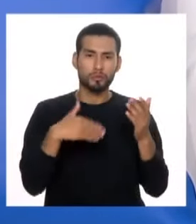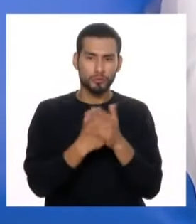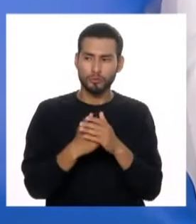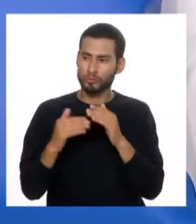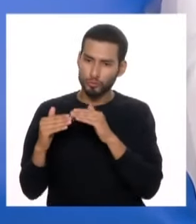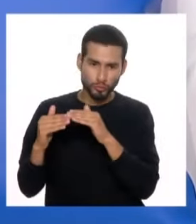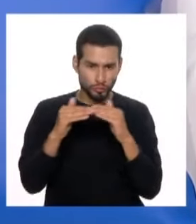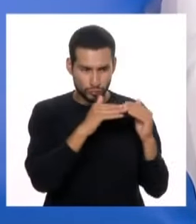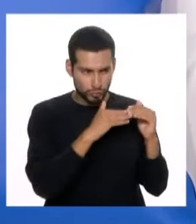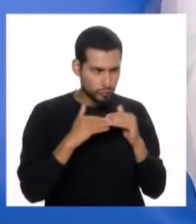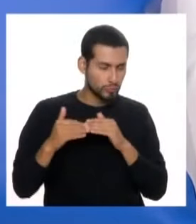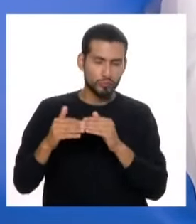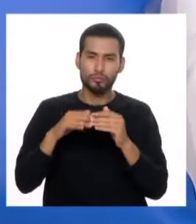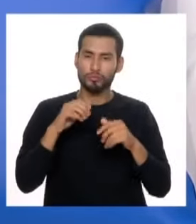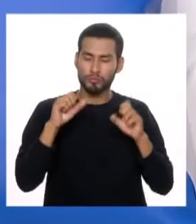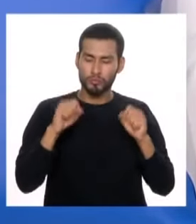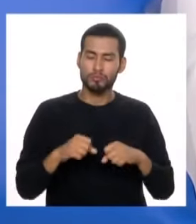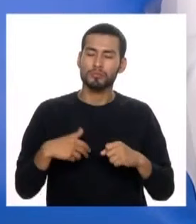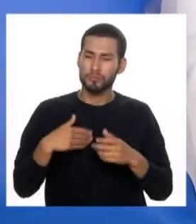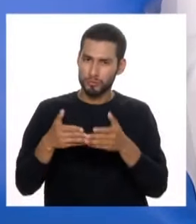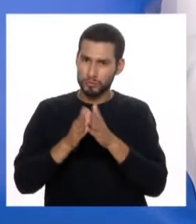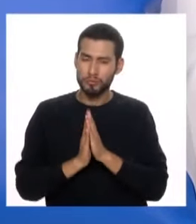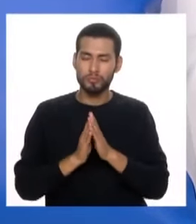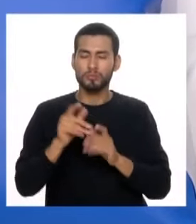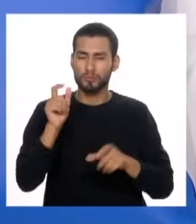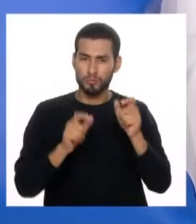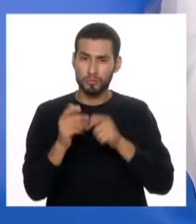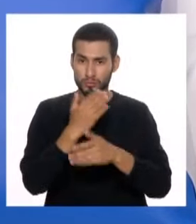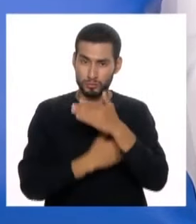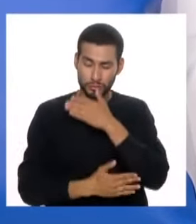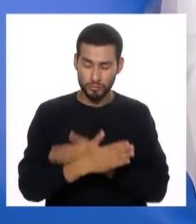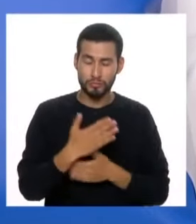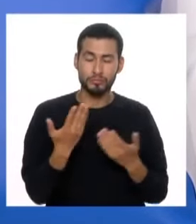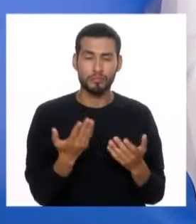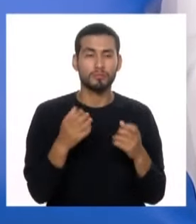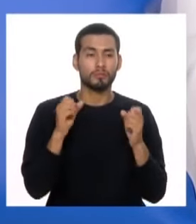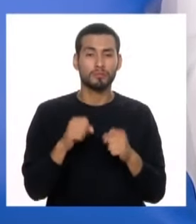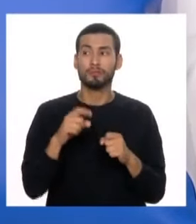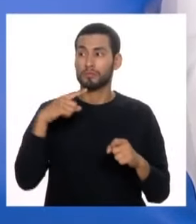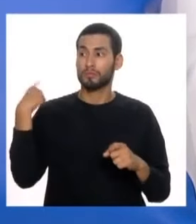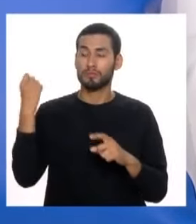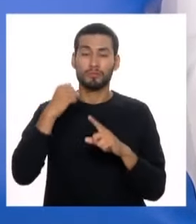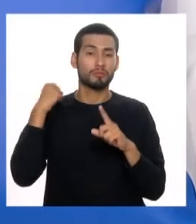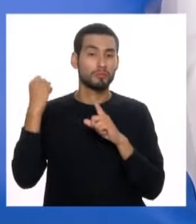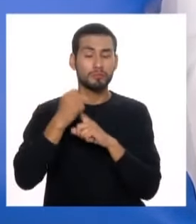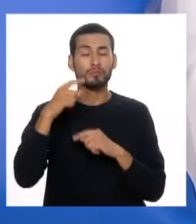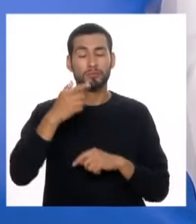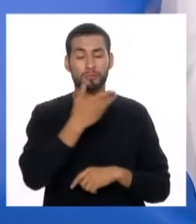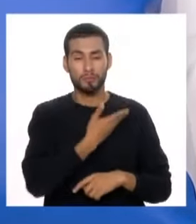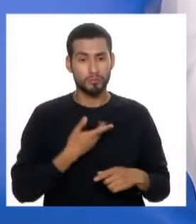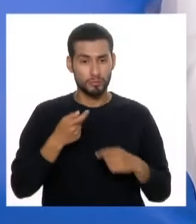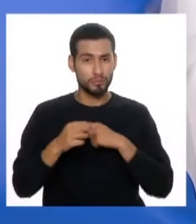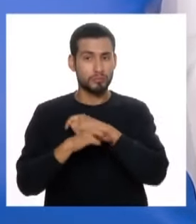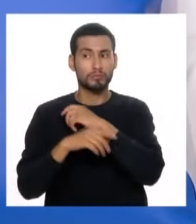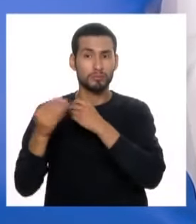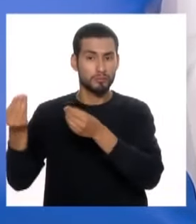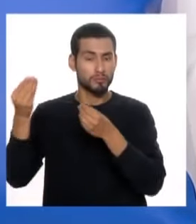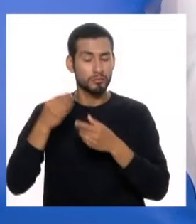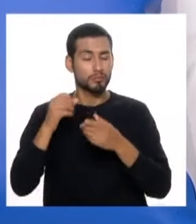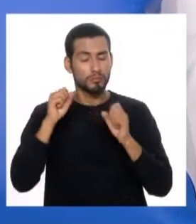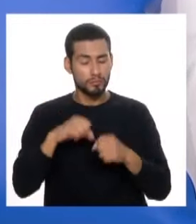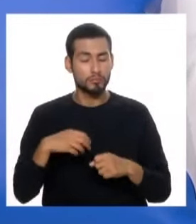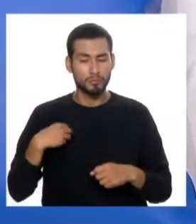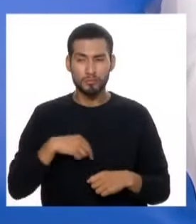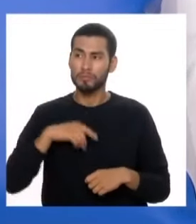con equidad, eso es lo que pedimos las personas con discapacidad, que la sociedad y el Estado responda frente a